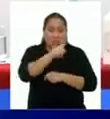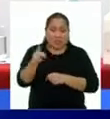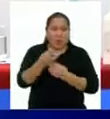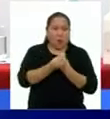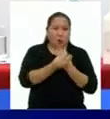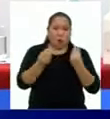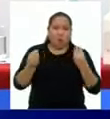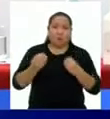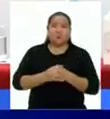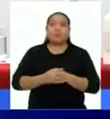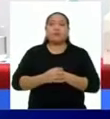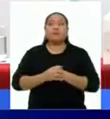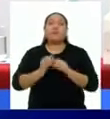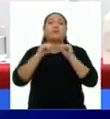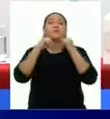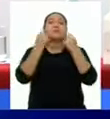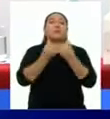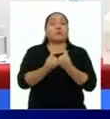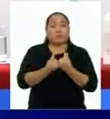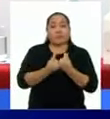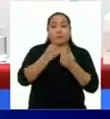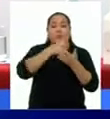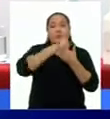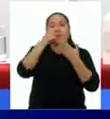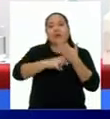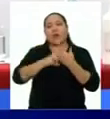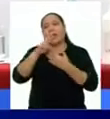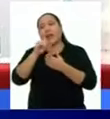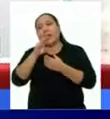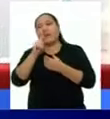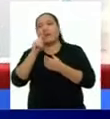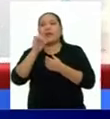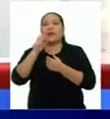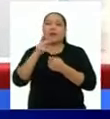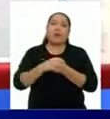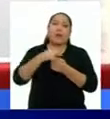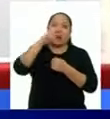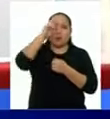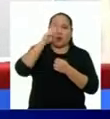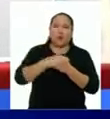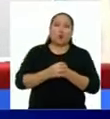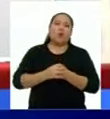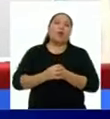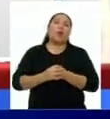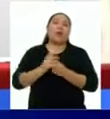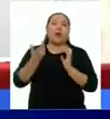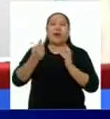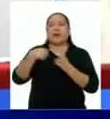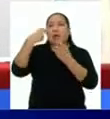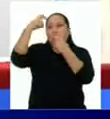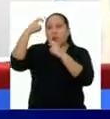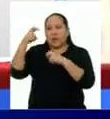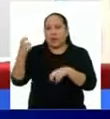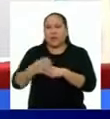programas, Reactiva Perú, FAEMIPE, FAE Turismo, FAE Agro, y